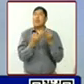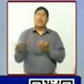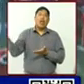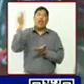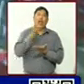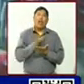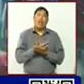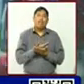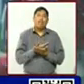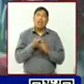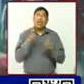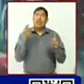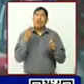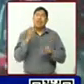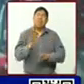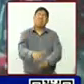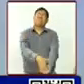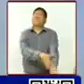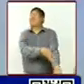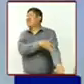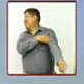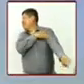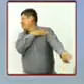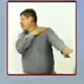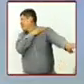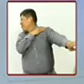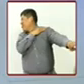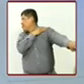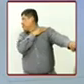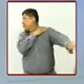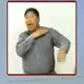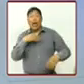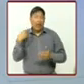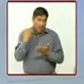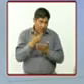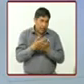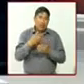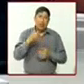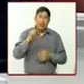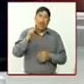llegado desde muy lejos. ¿Dónde? Está llegando desde Apolo.